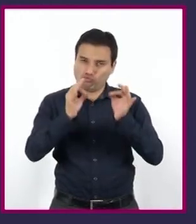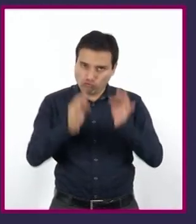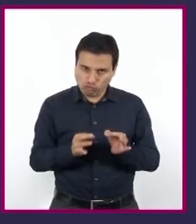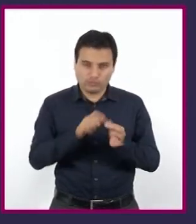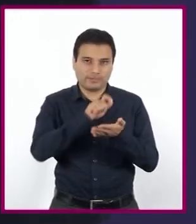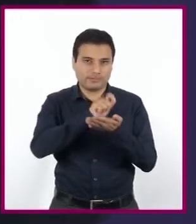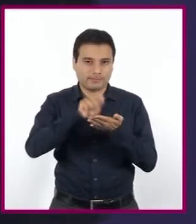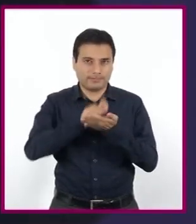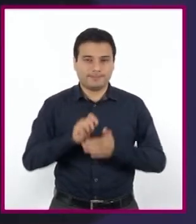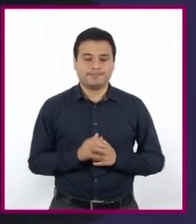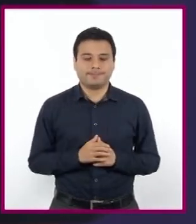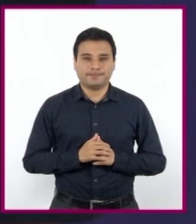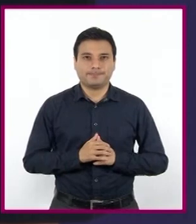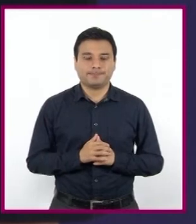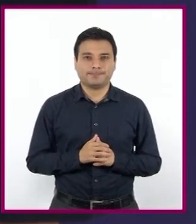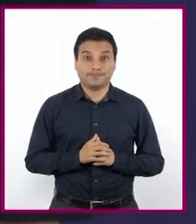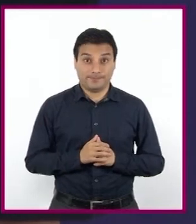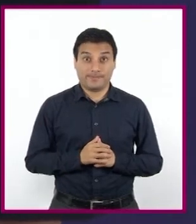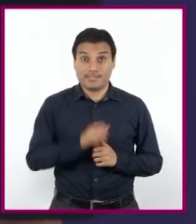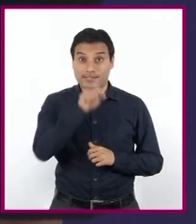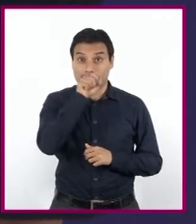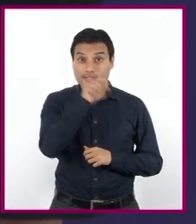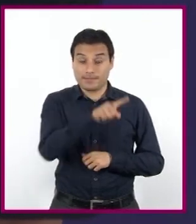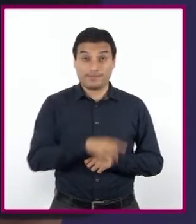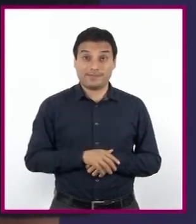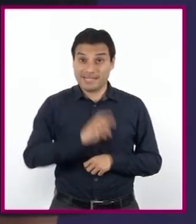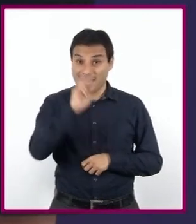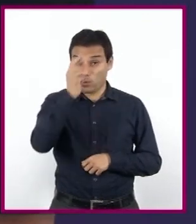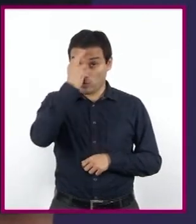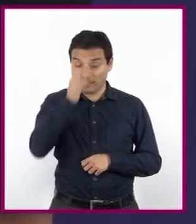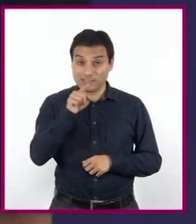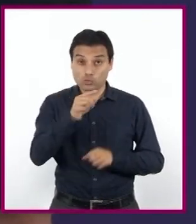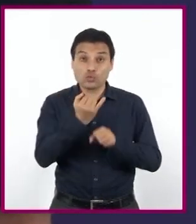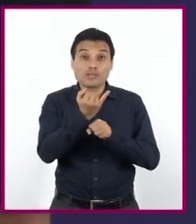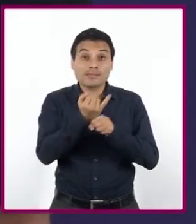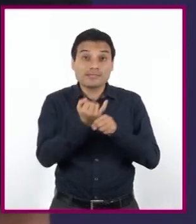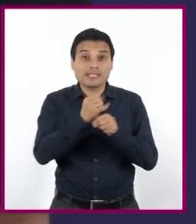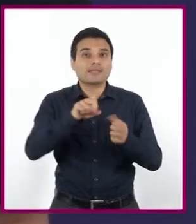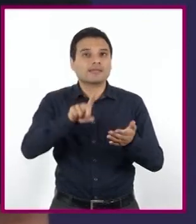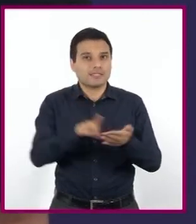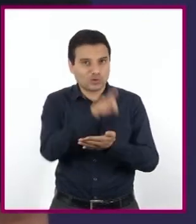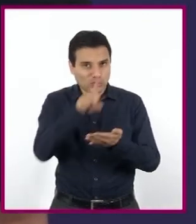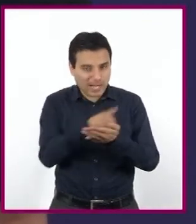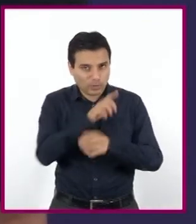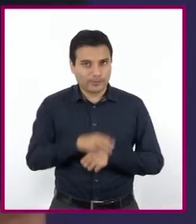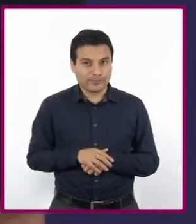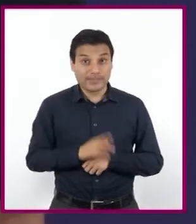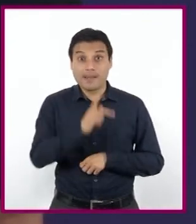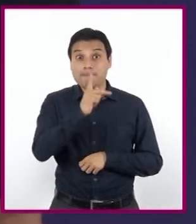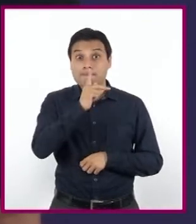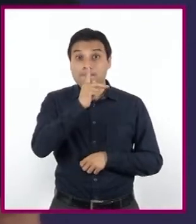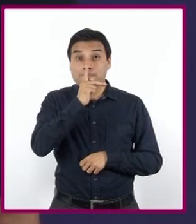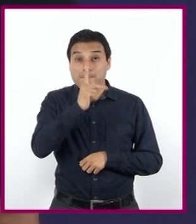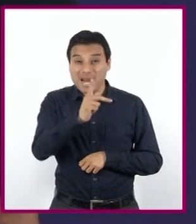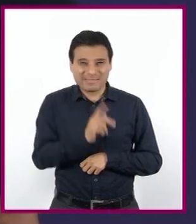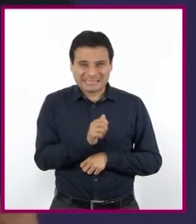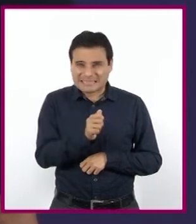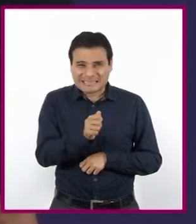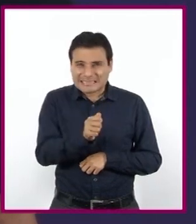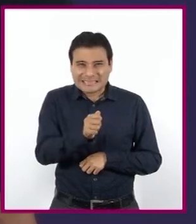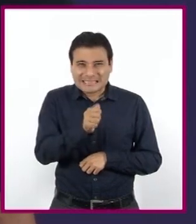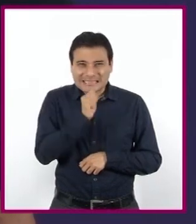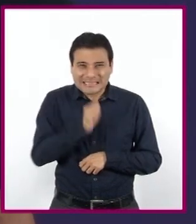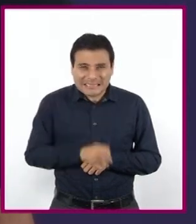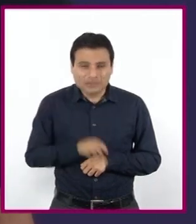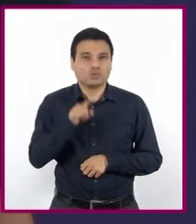claridad. Además, recuerden investigar en su diccionario el significado de todas aquellas palabras